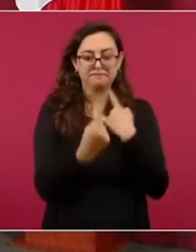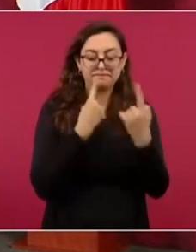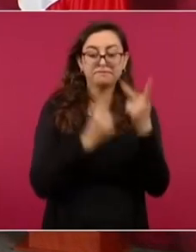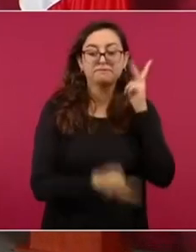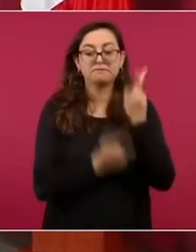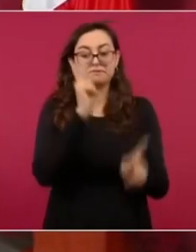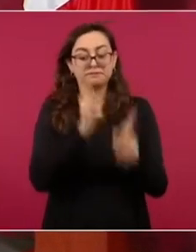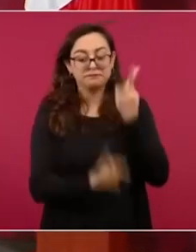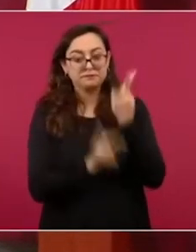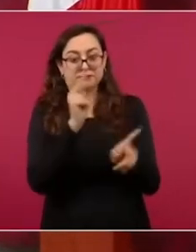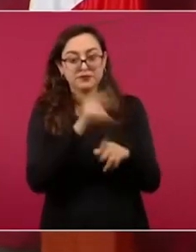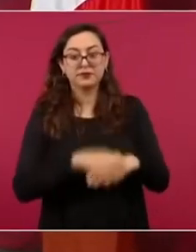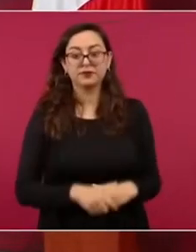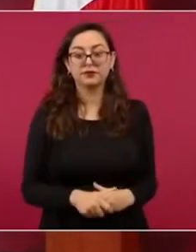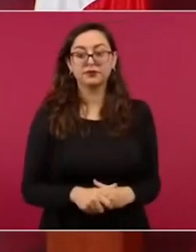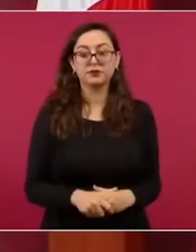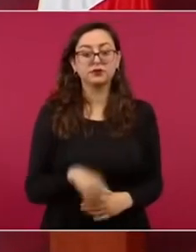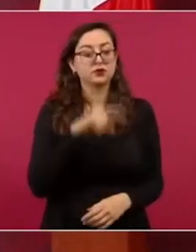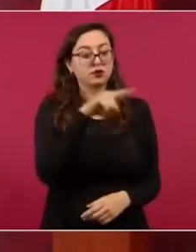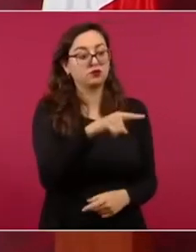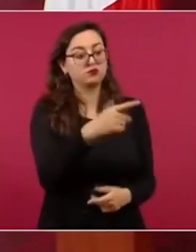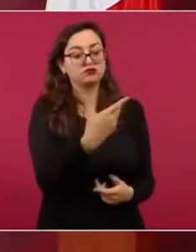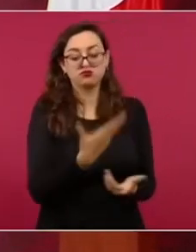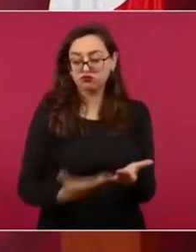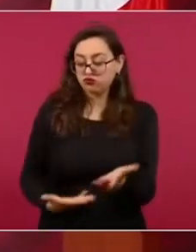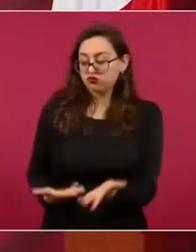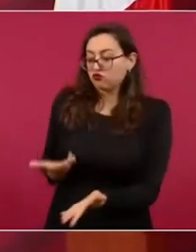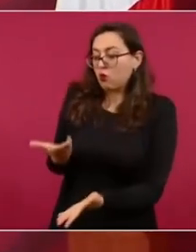Y lo primero que me plantea